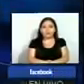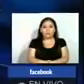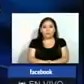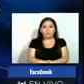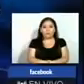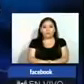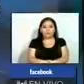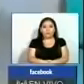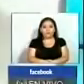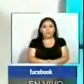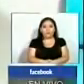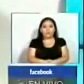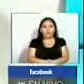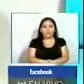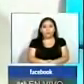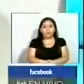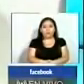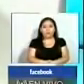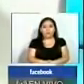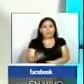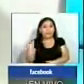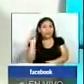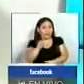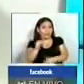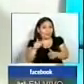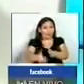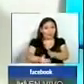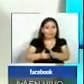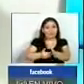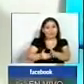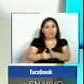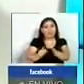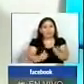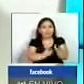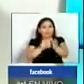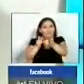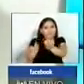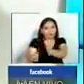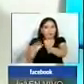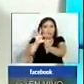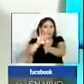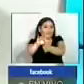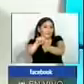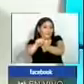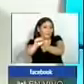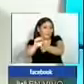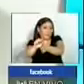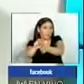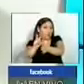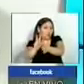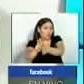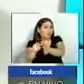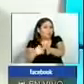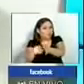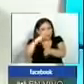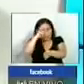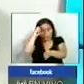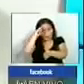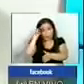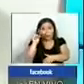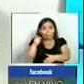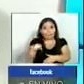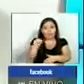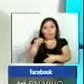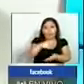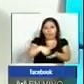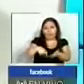Y con la entrada En vigencia De la fase 2 En la apertura De la actividad Económica Sin duda El centro De la